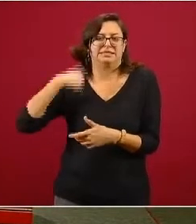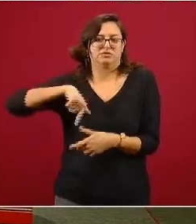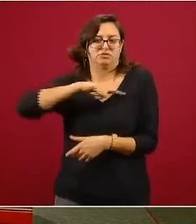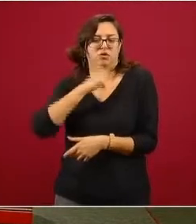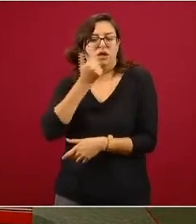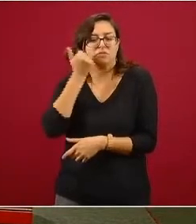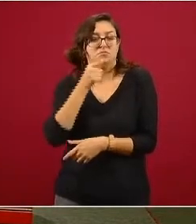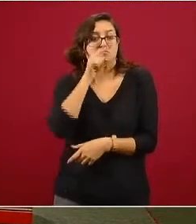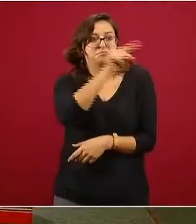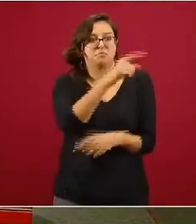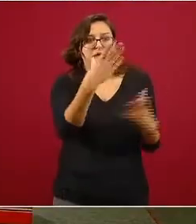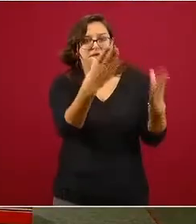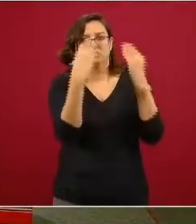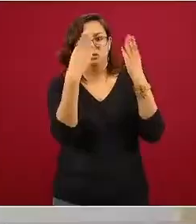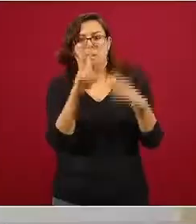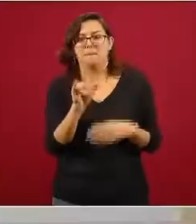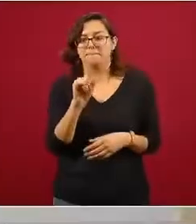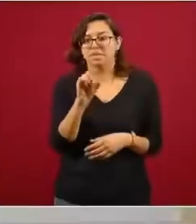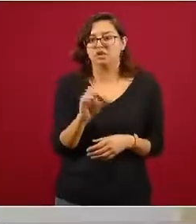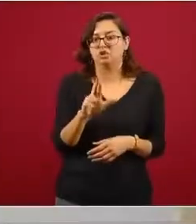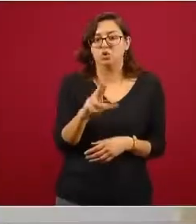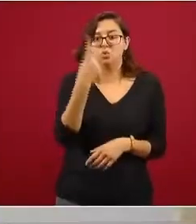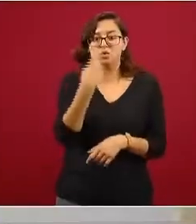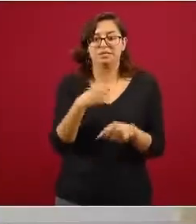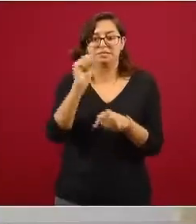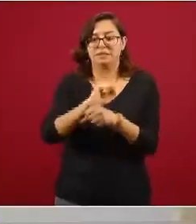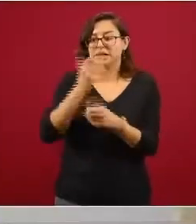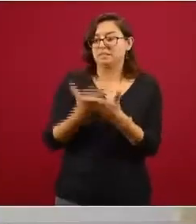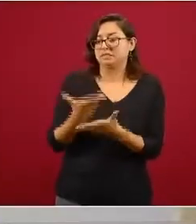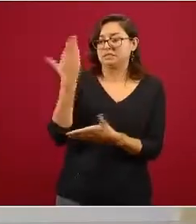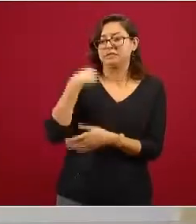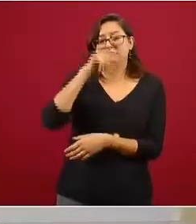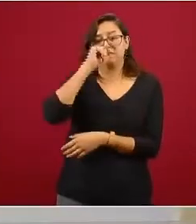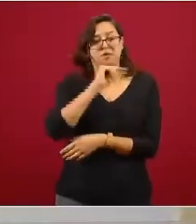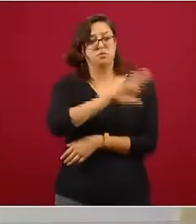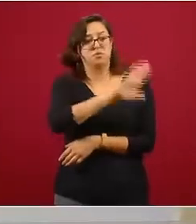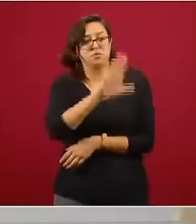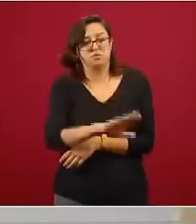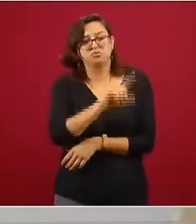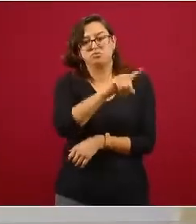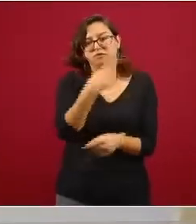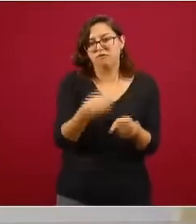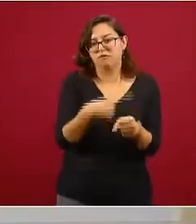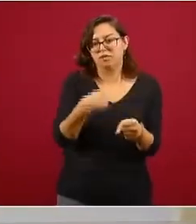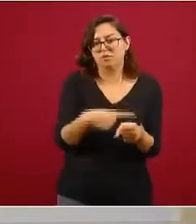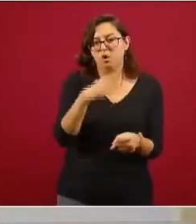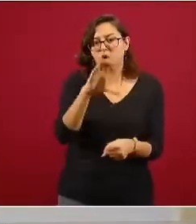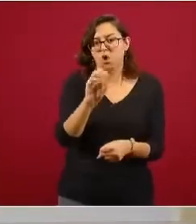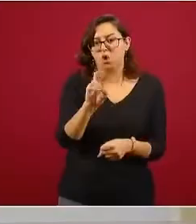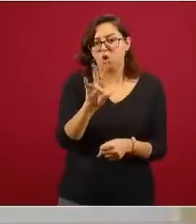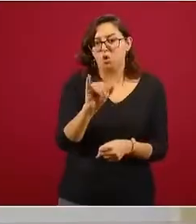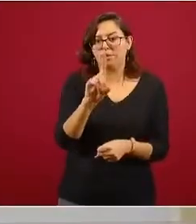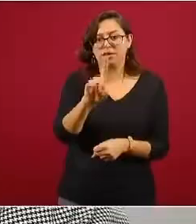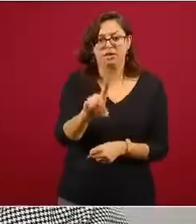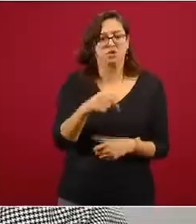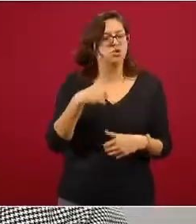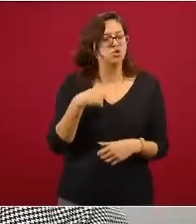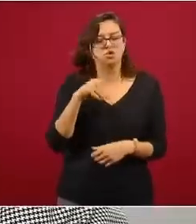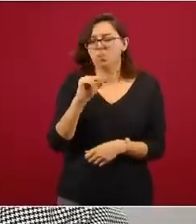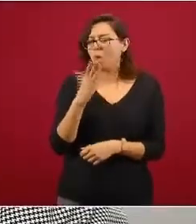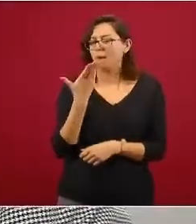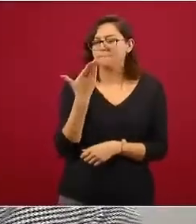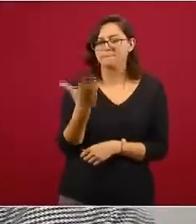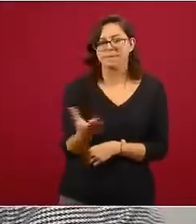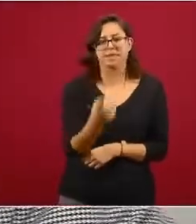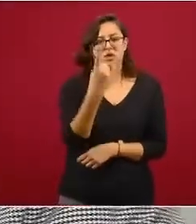de Integración Juvenil y que falleció la semana pasada, precisamente por COVID. No voy a solicitarles un minuto de